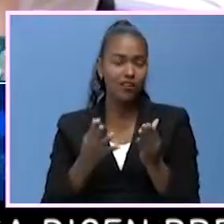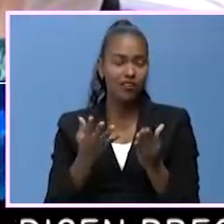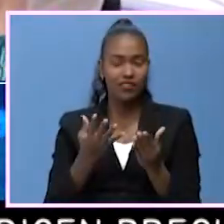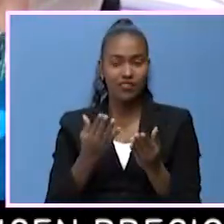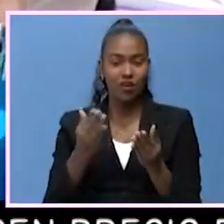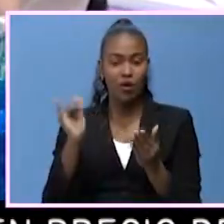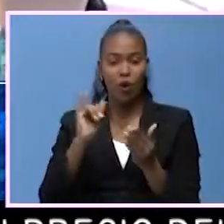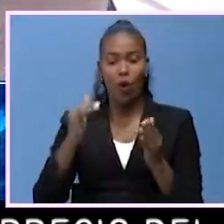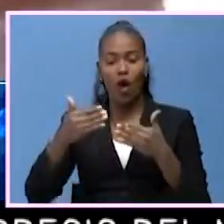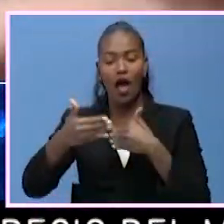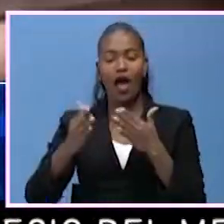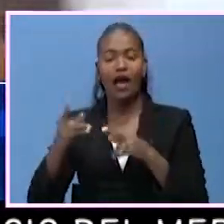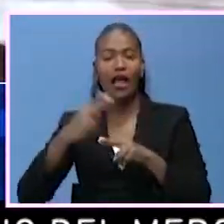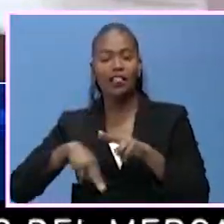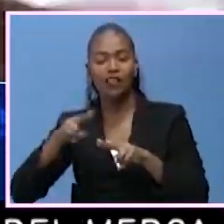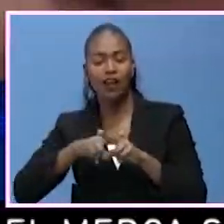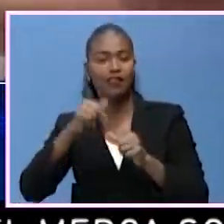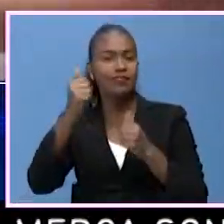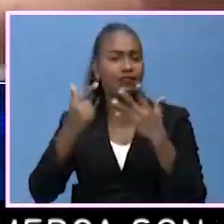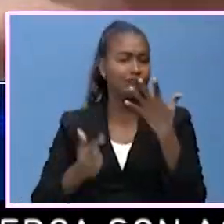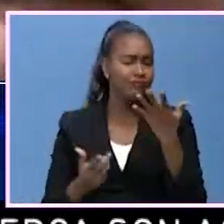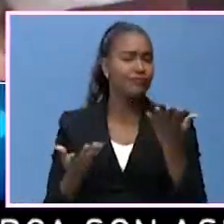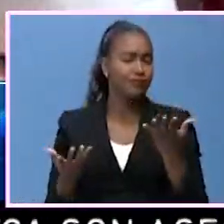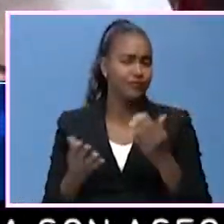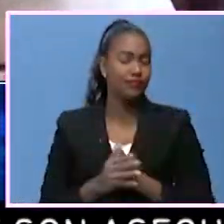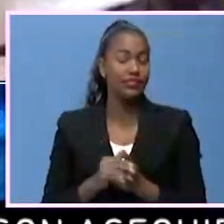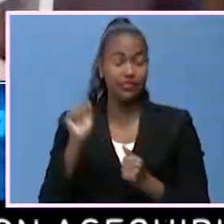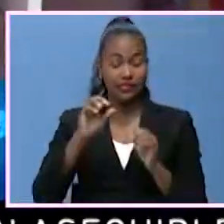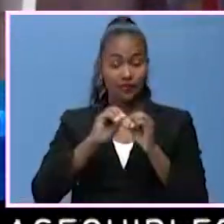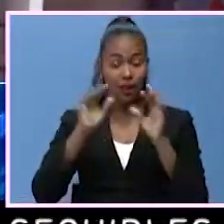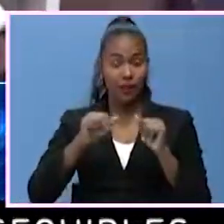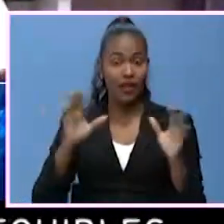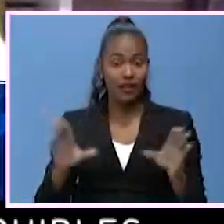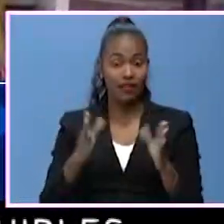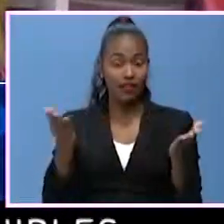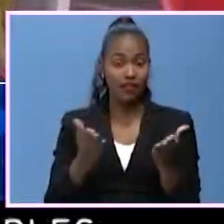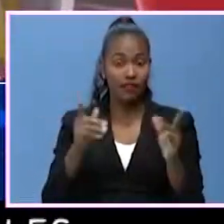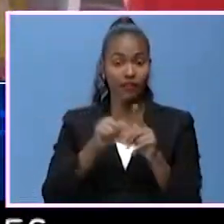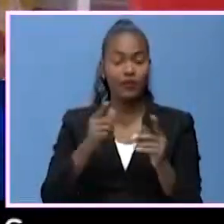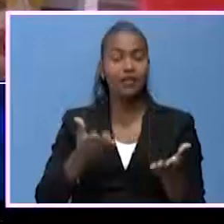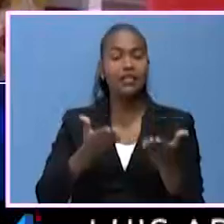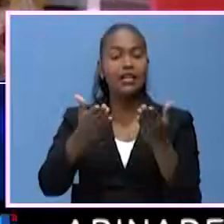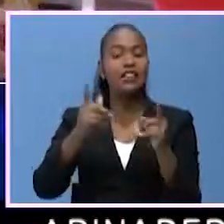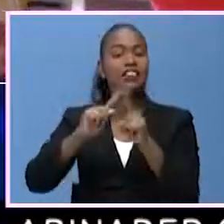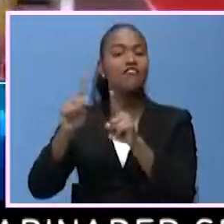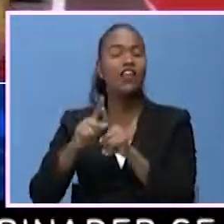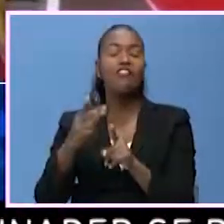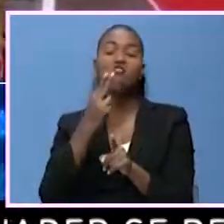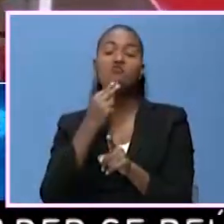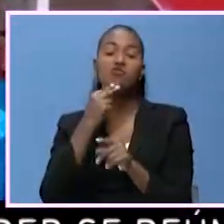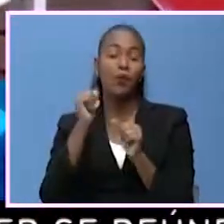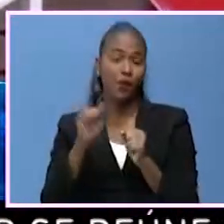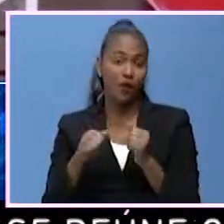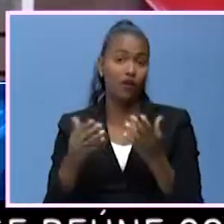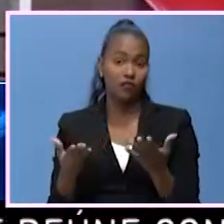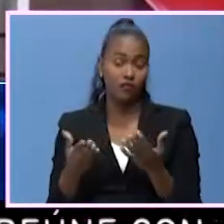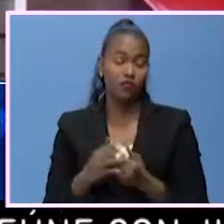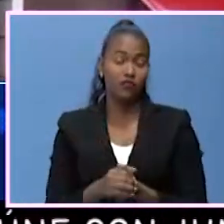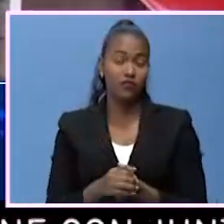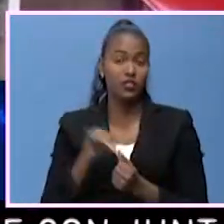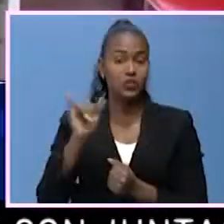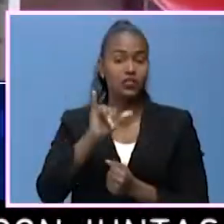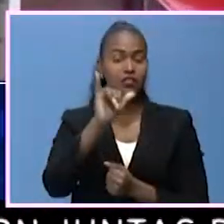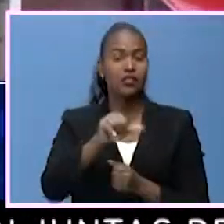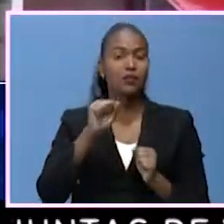en forma natural, de sí, estilo minimalista. Podemos hacerlo acá, okay. Y puedes colocar diferentes dulces y